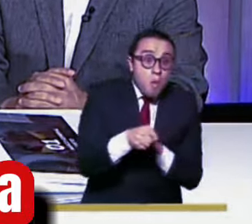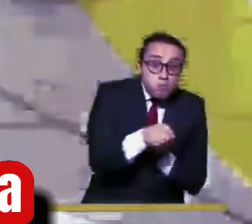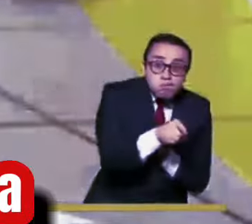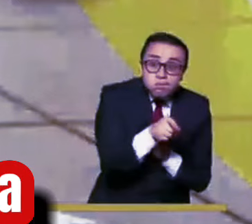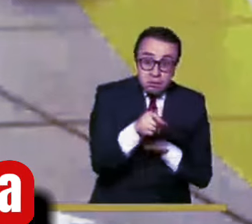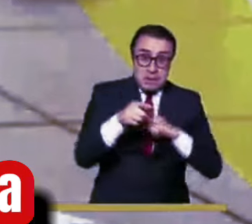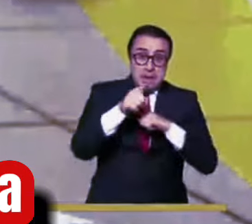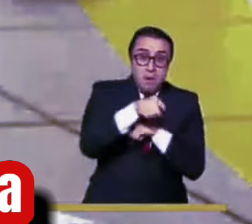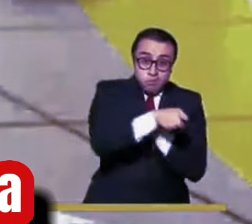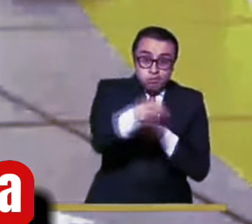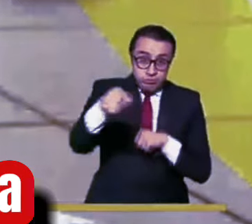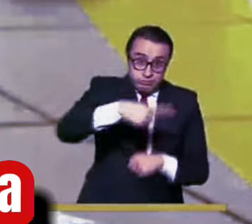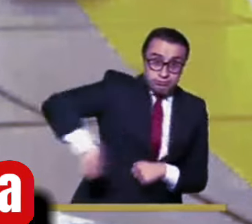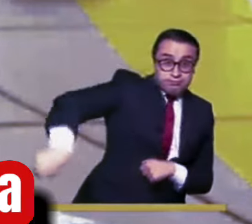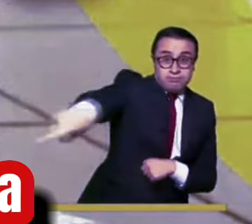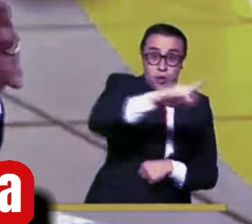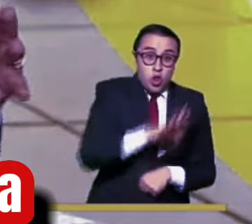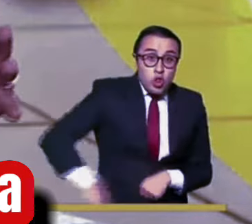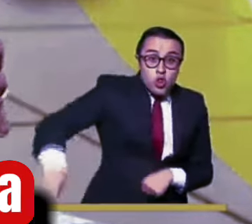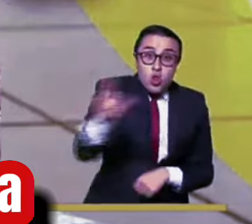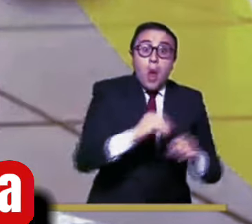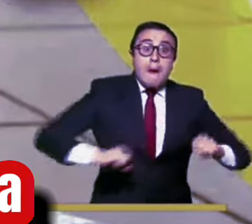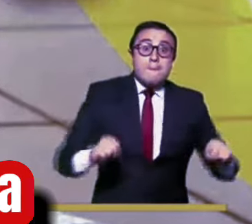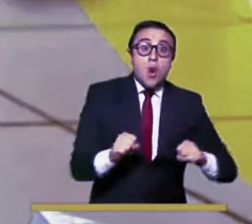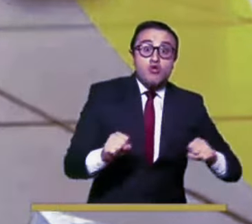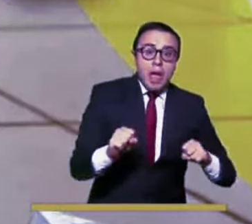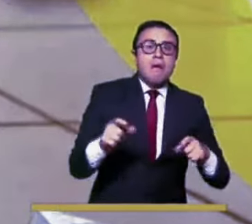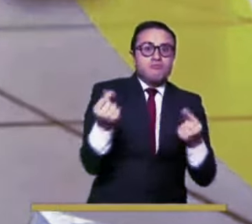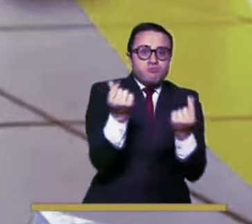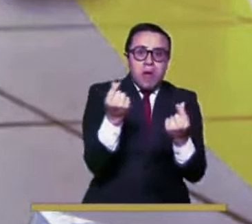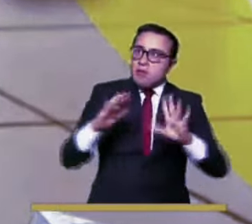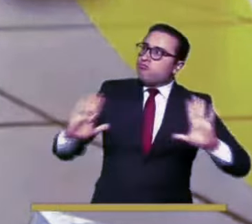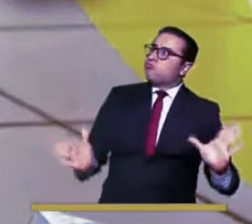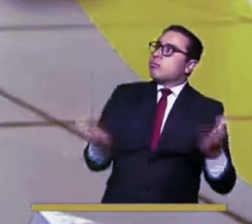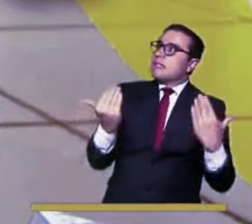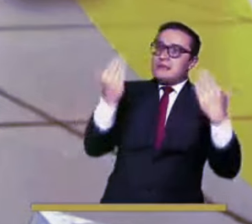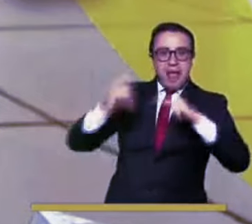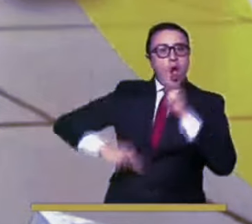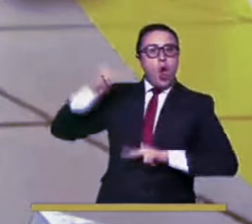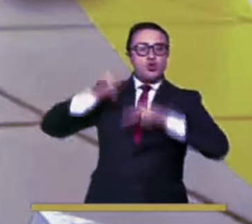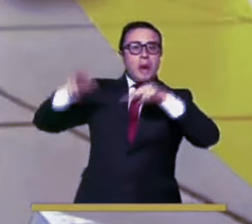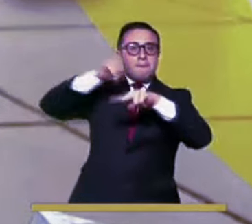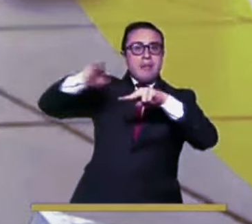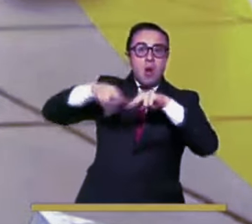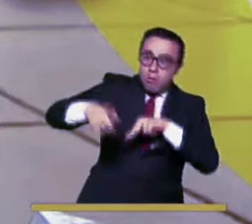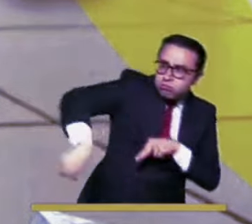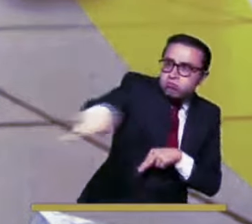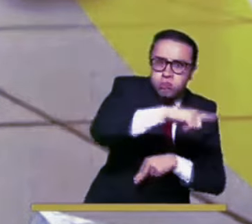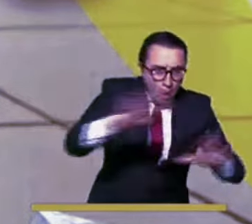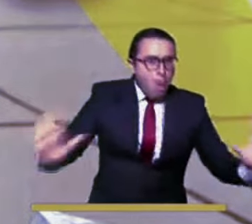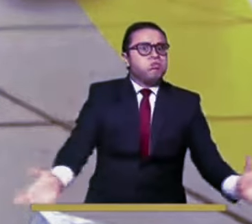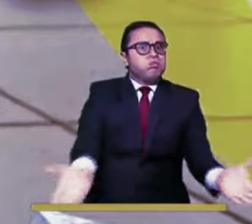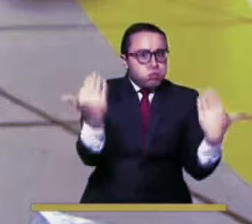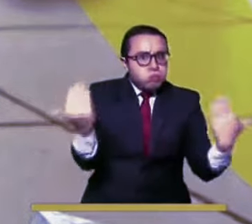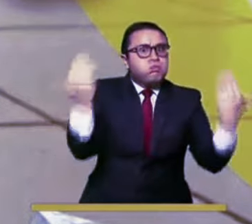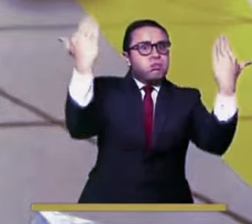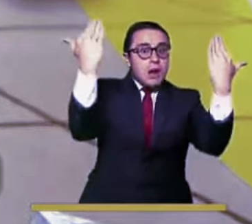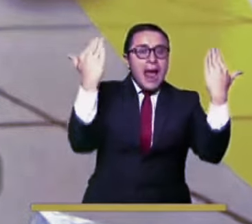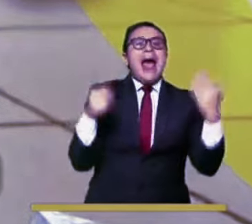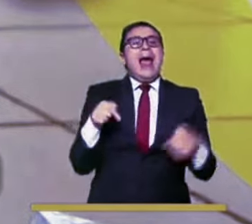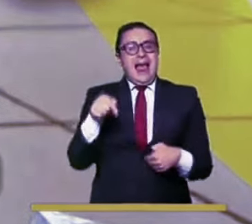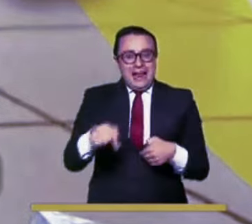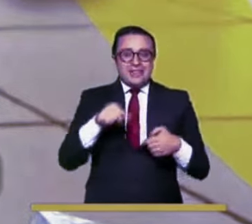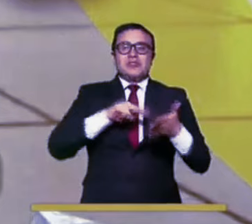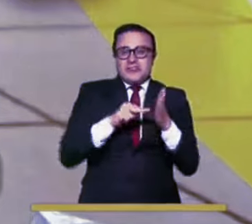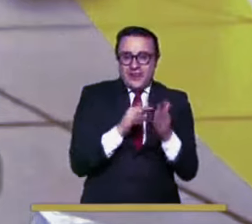rentabilidad que recibirá toda la sociedad bogotana por hacer el proyecto. Puede compararse